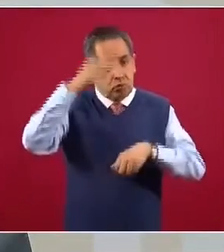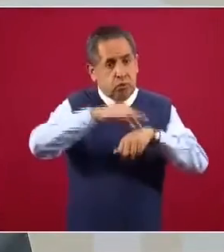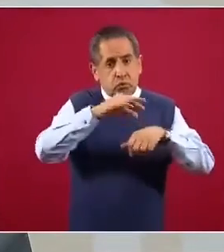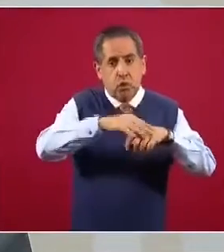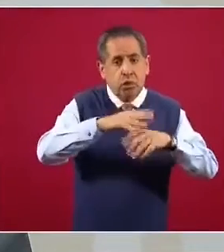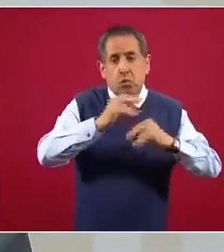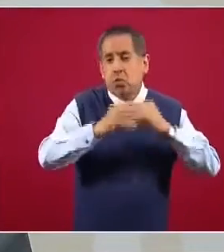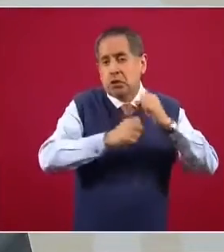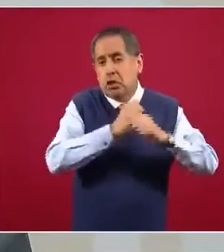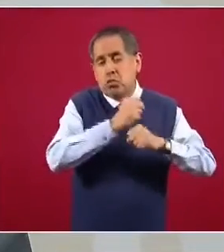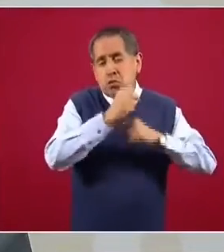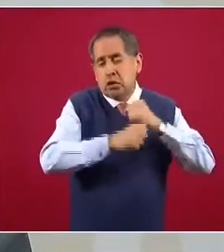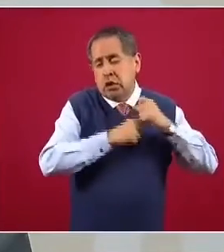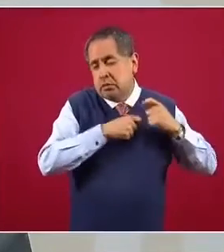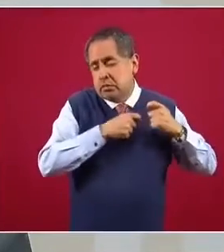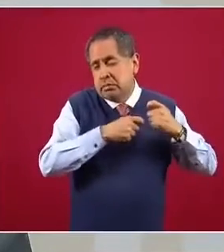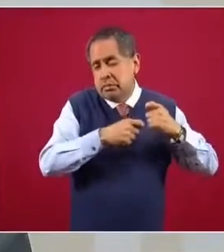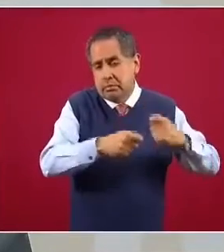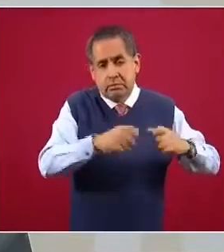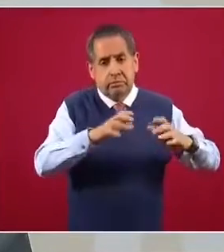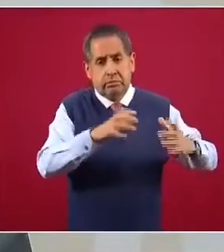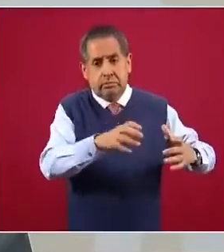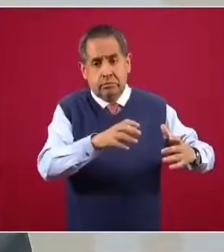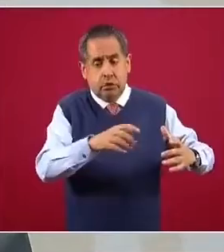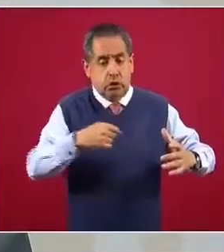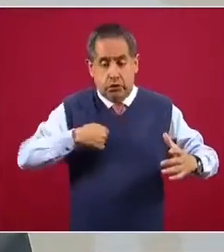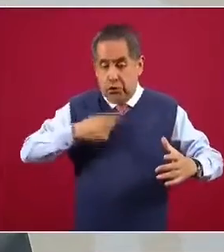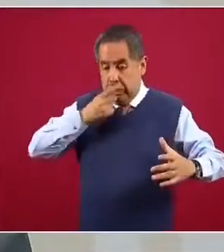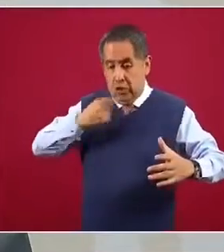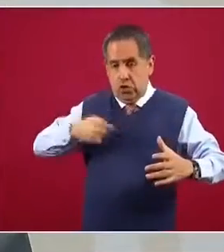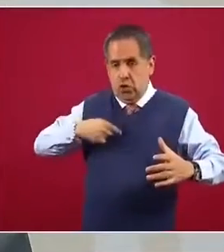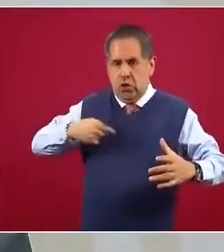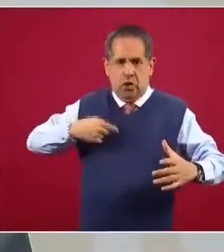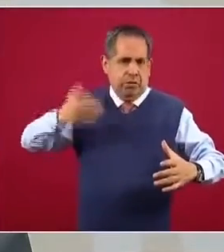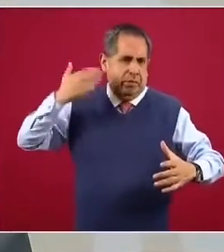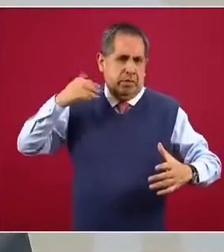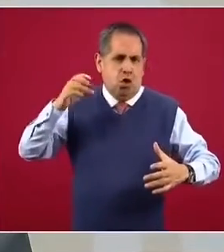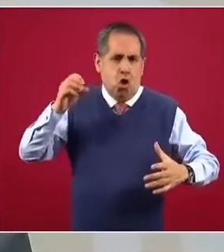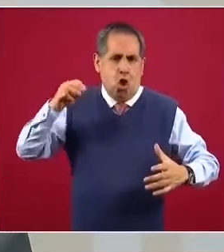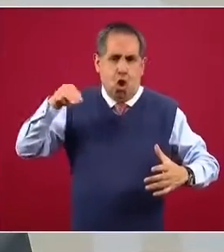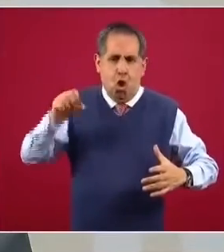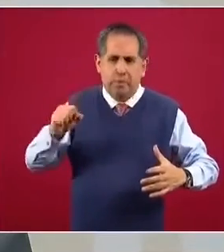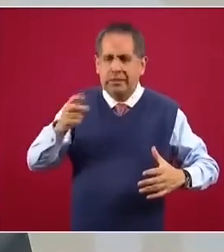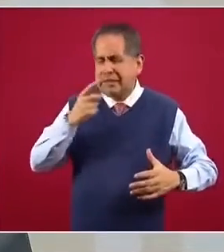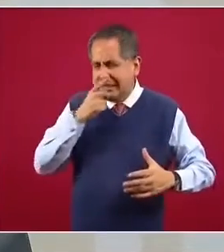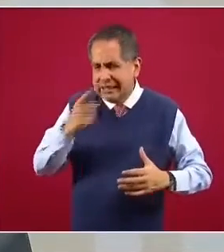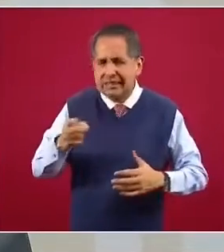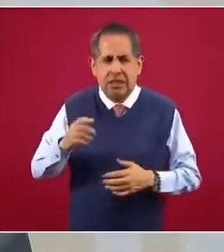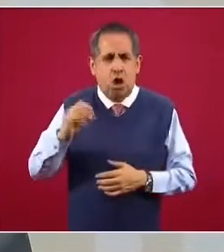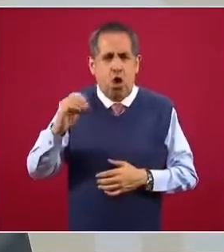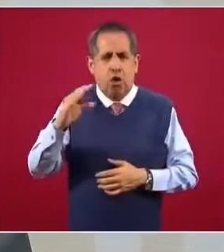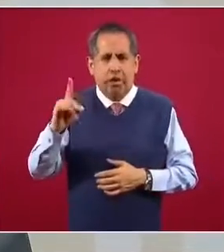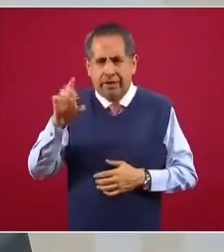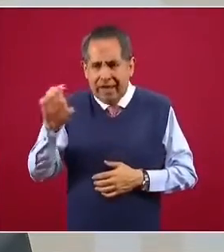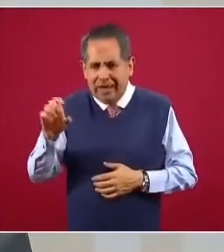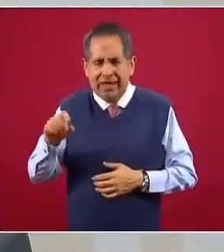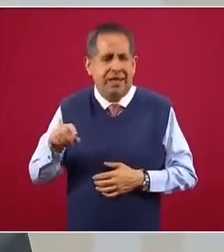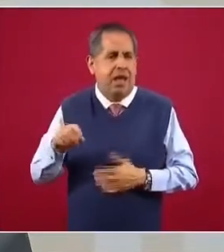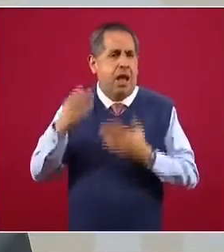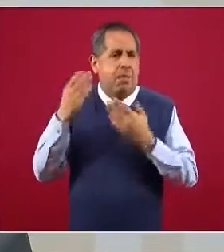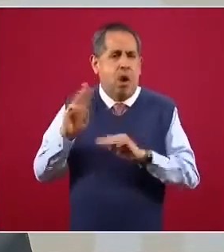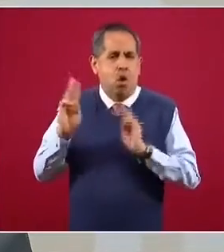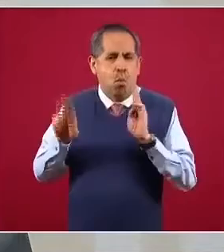por décadas. No es algo que digamos nosotros, esto lo ha dicho la Organización Mundial de la Salud, la OCDE, el